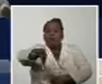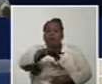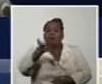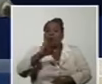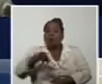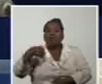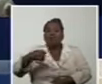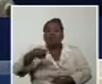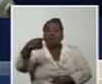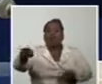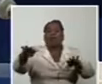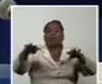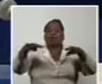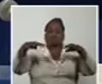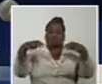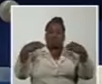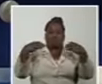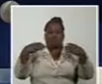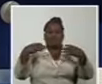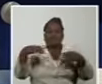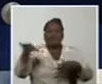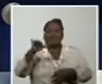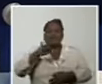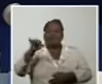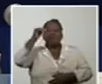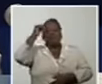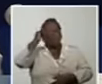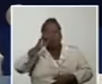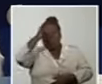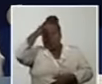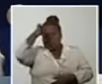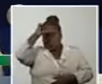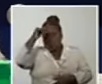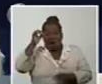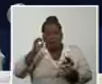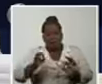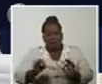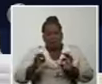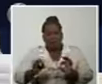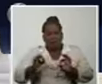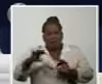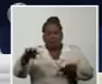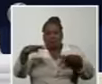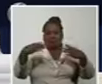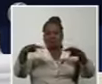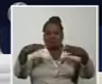días, incluyendo los fines de semana, sábado y domingo. Bueno,